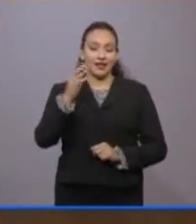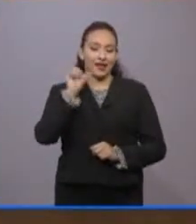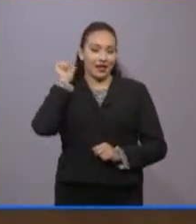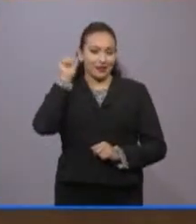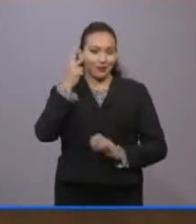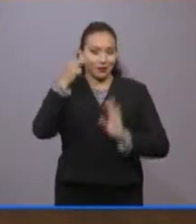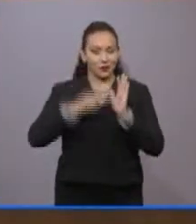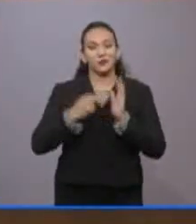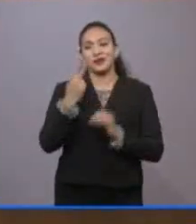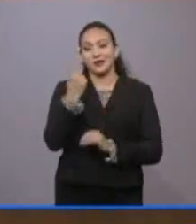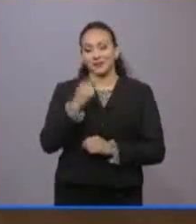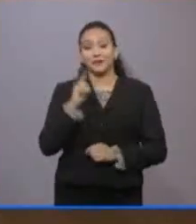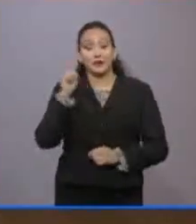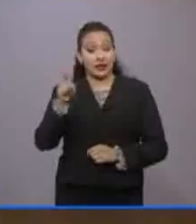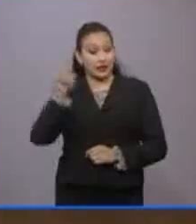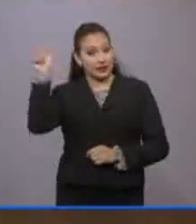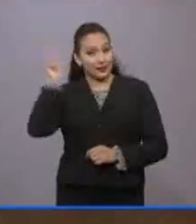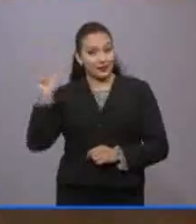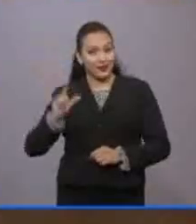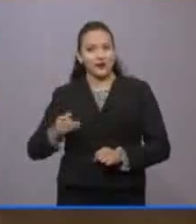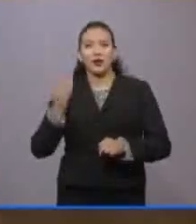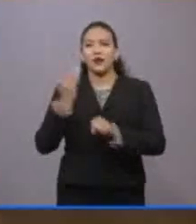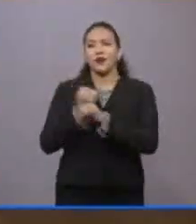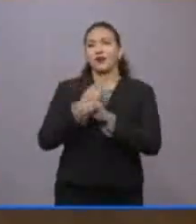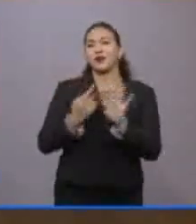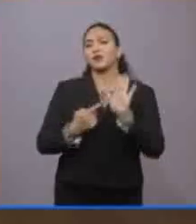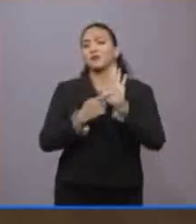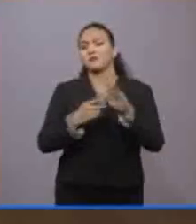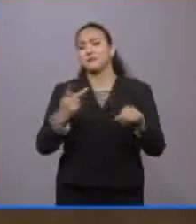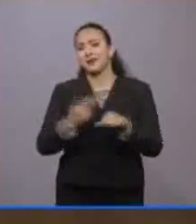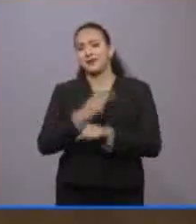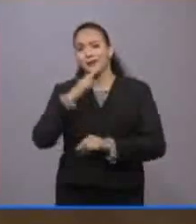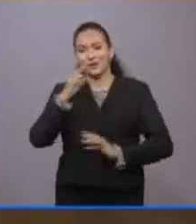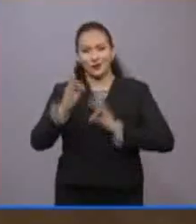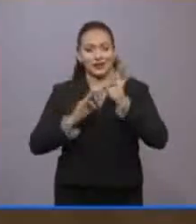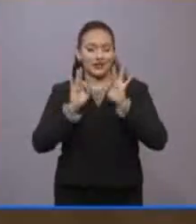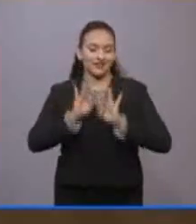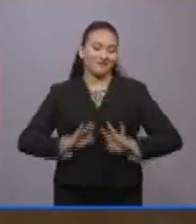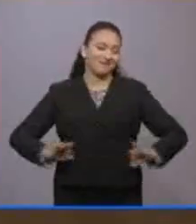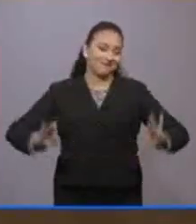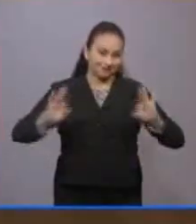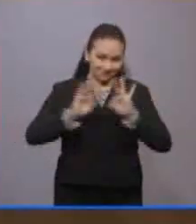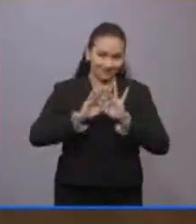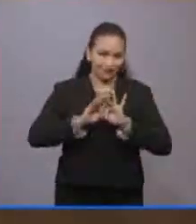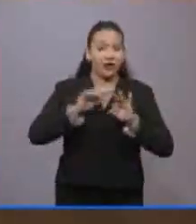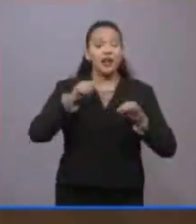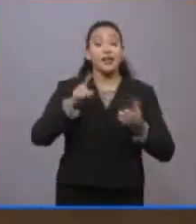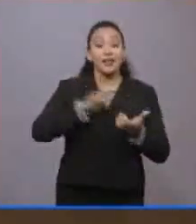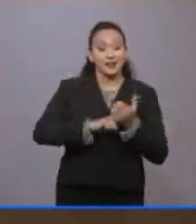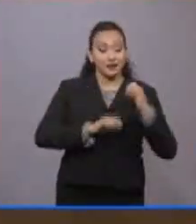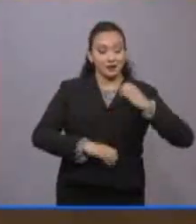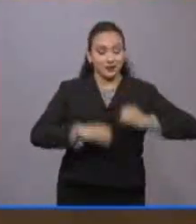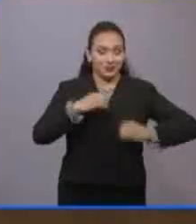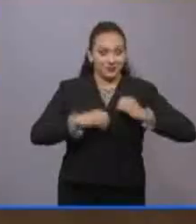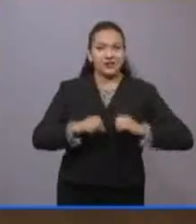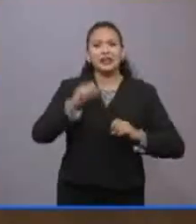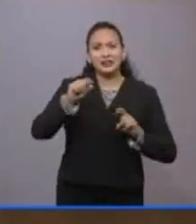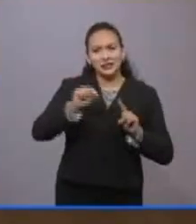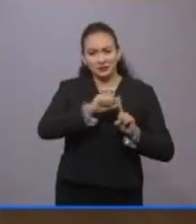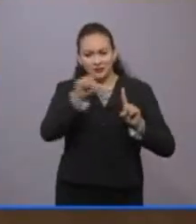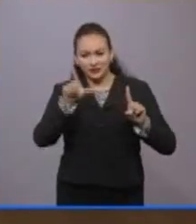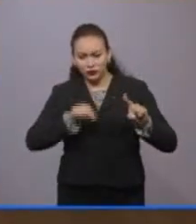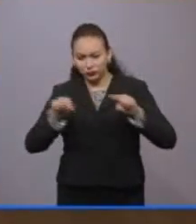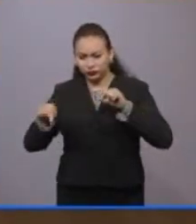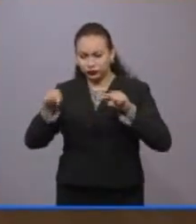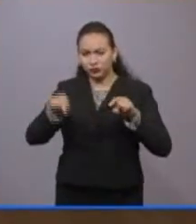2025. Soy Lorena Sánchez Cabrera y tendré el gusto de presentarle la información más reciente del Poder Judicial de la Federación, así como